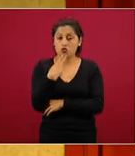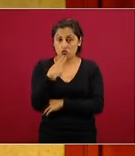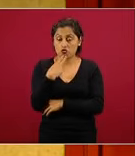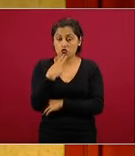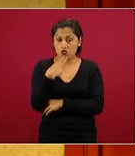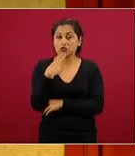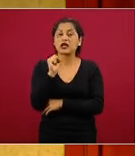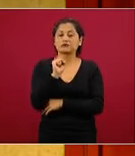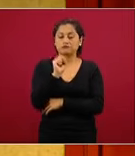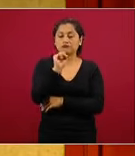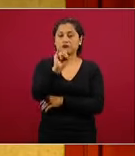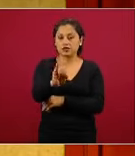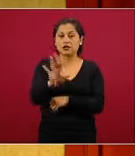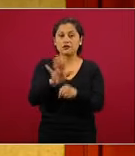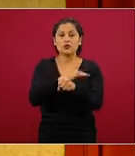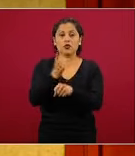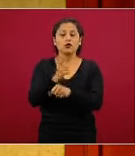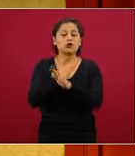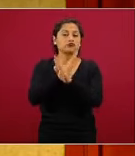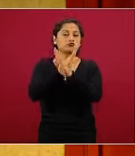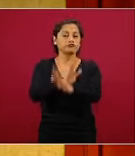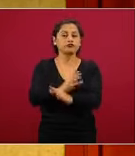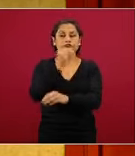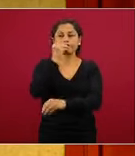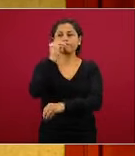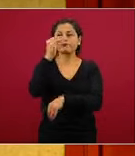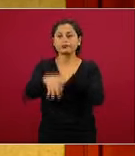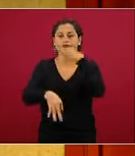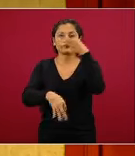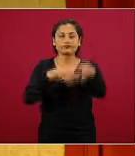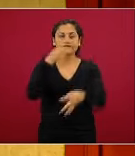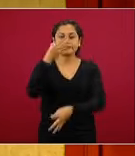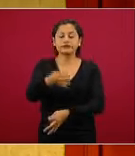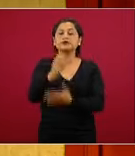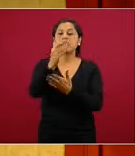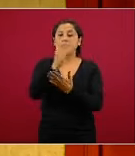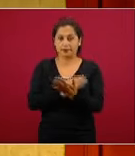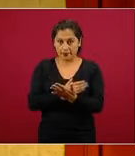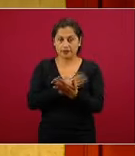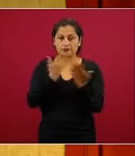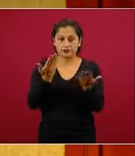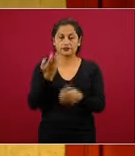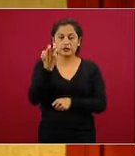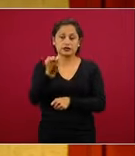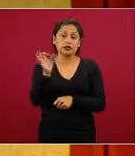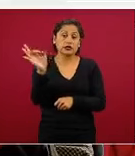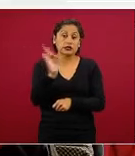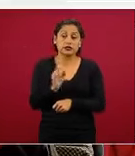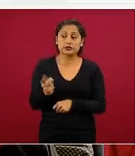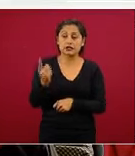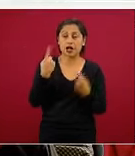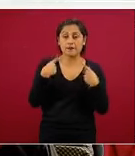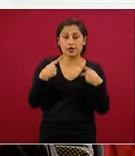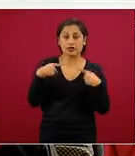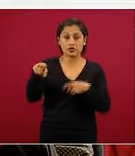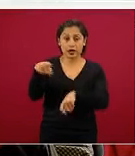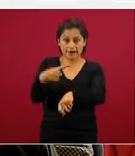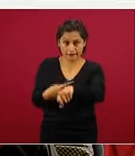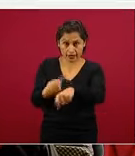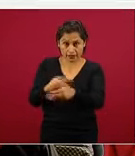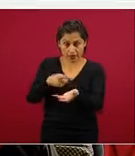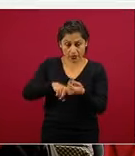evitar la salida de las partículas líquidas que pueden tener el virus provenientes de una persona que tenga la infección por SARS-CoV-2.